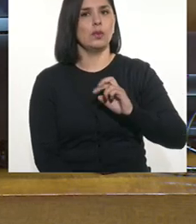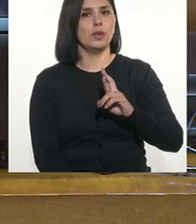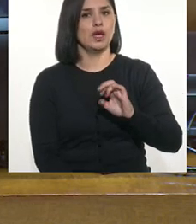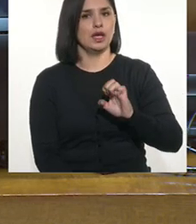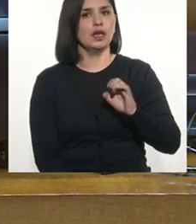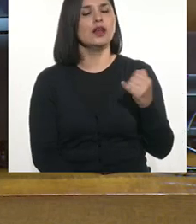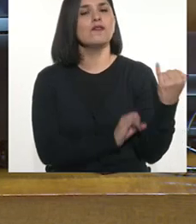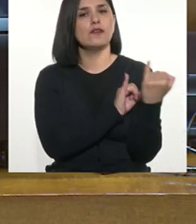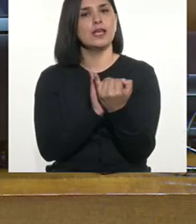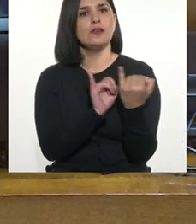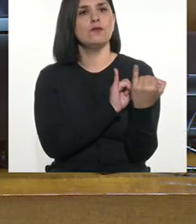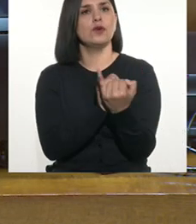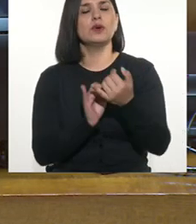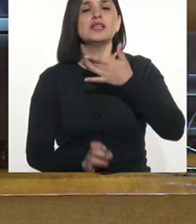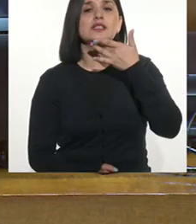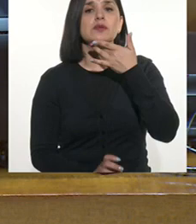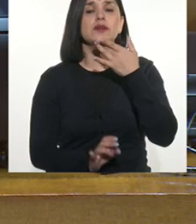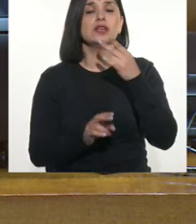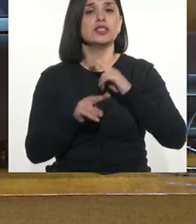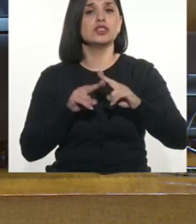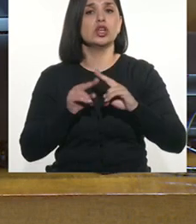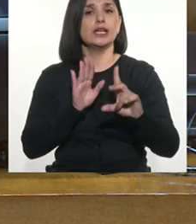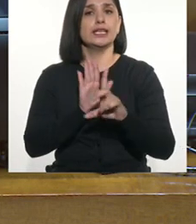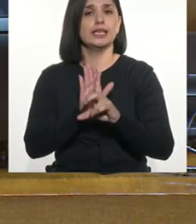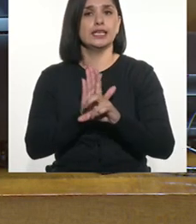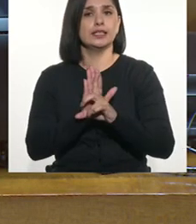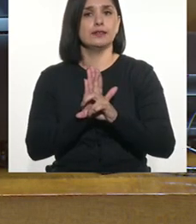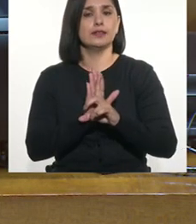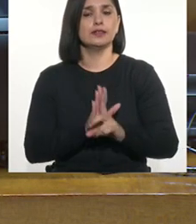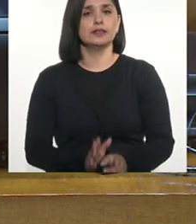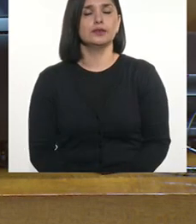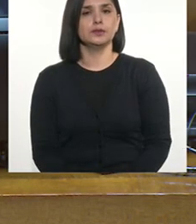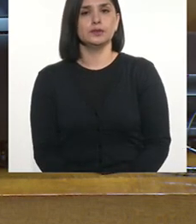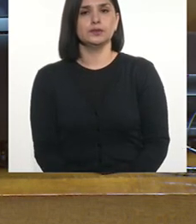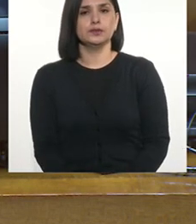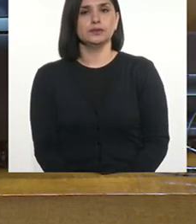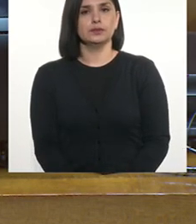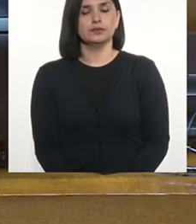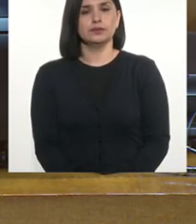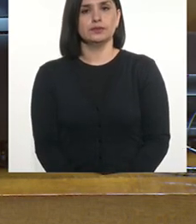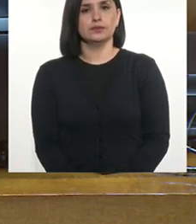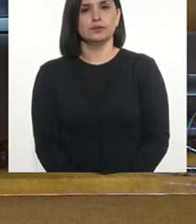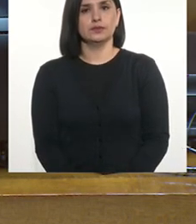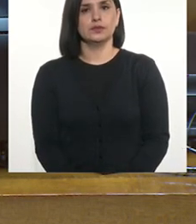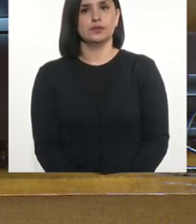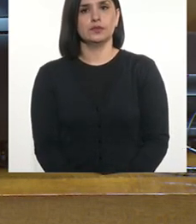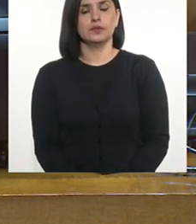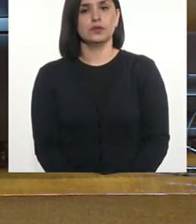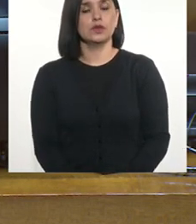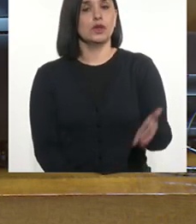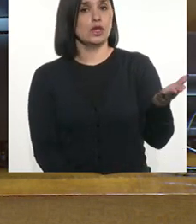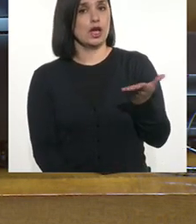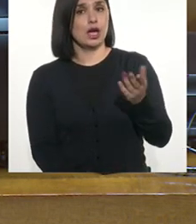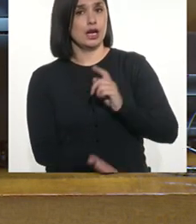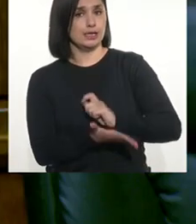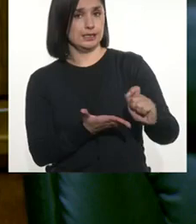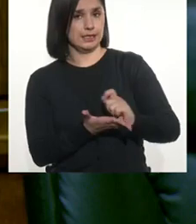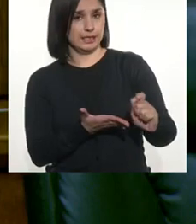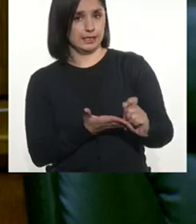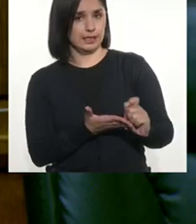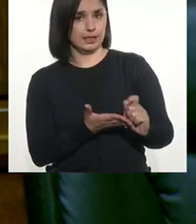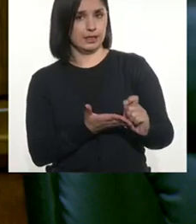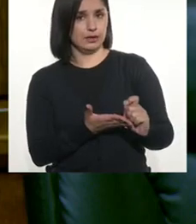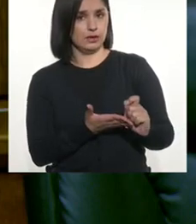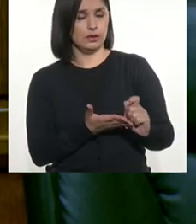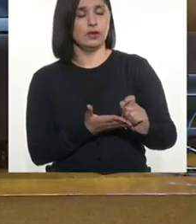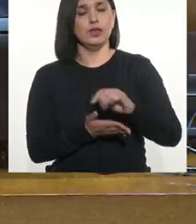sobre simplificación legislativa así el informe la comisión de constitución que primero apoyarlos laborable secretario para la relaciones luego informe